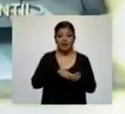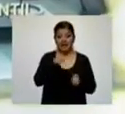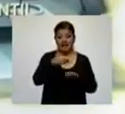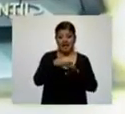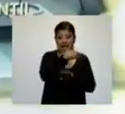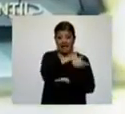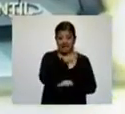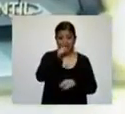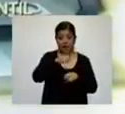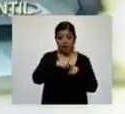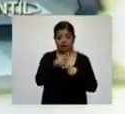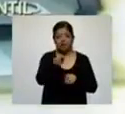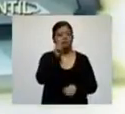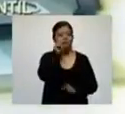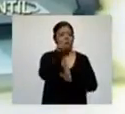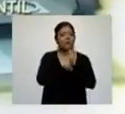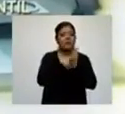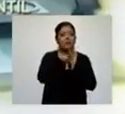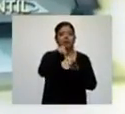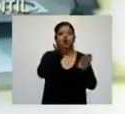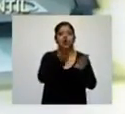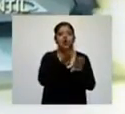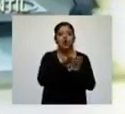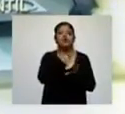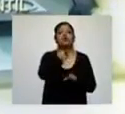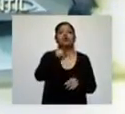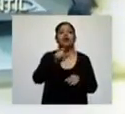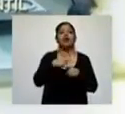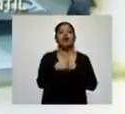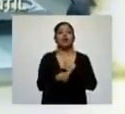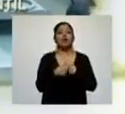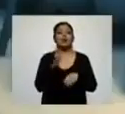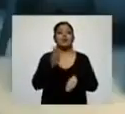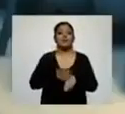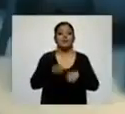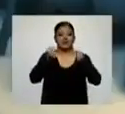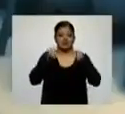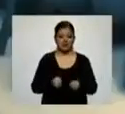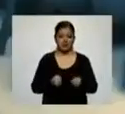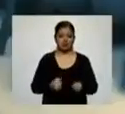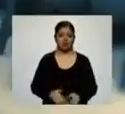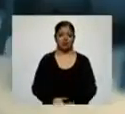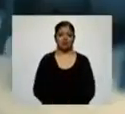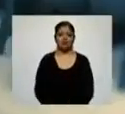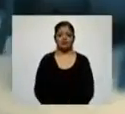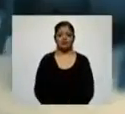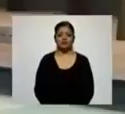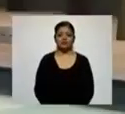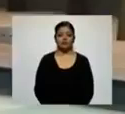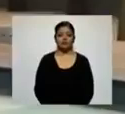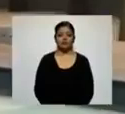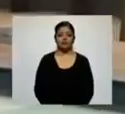chapuzón, disfruta este vídeo y aprende a pasarlo bien en la piscina con seguridad.